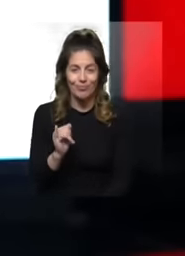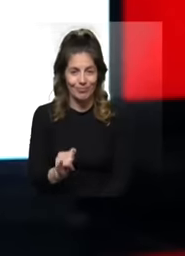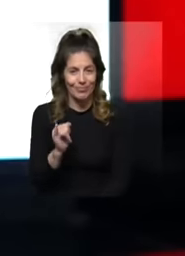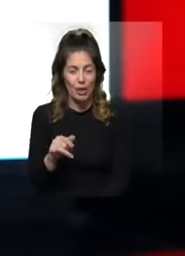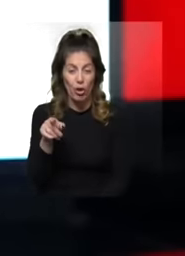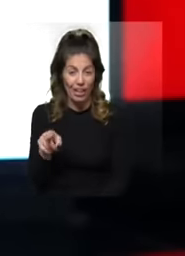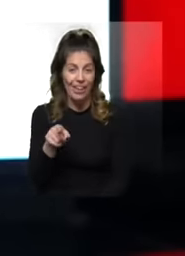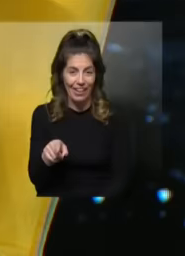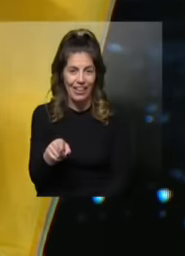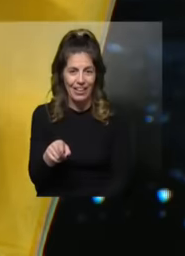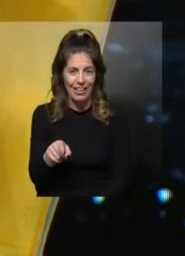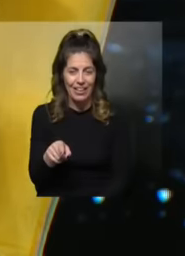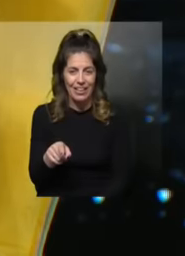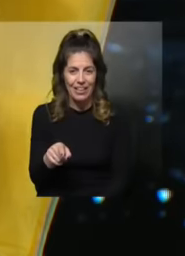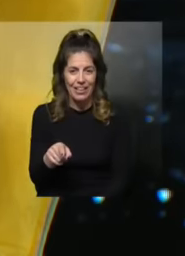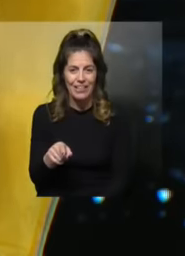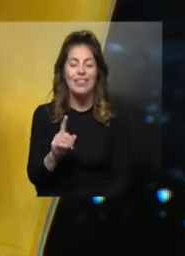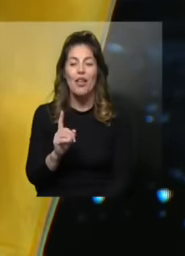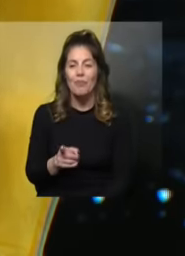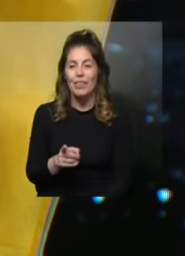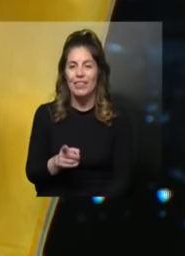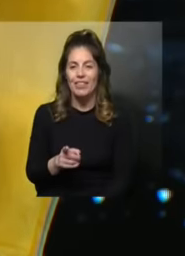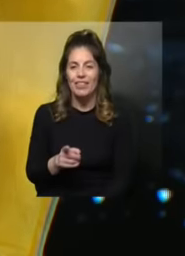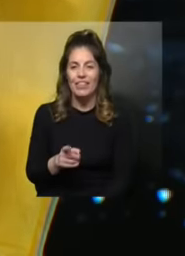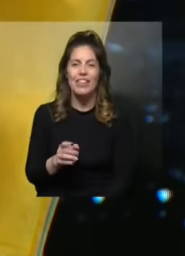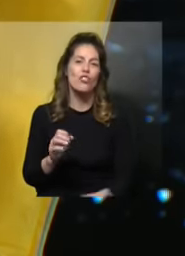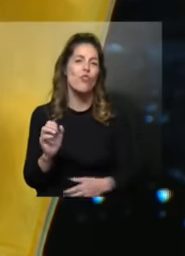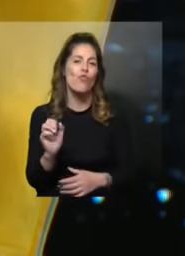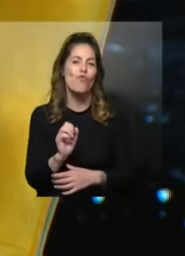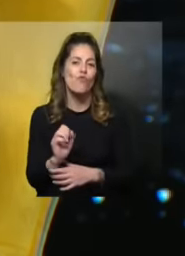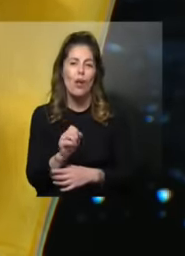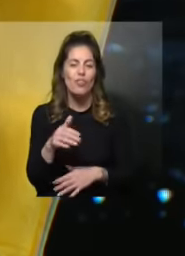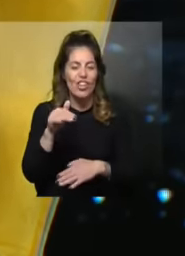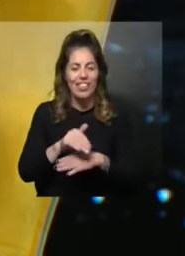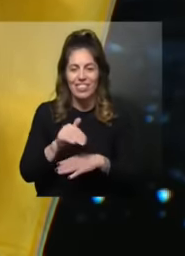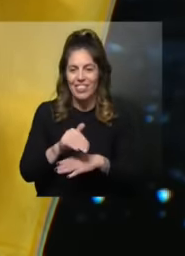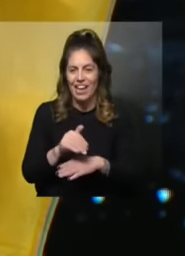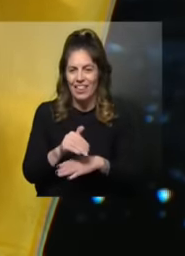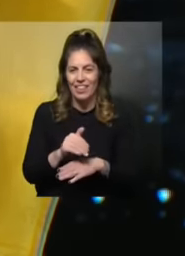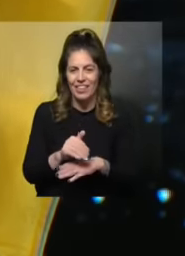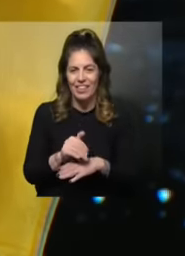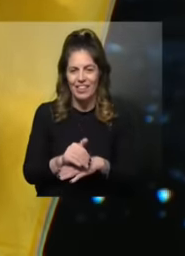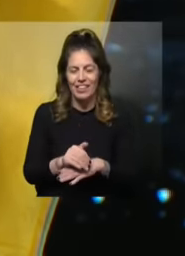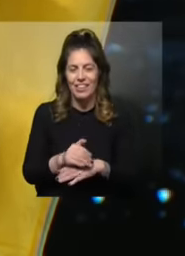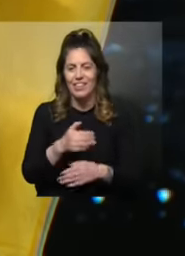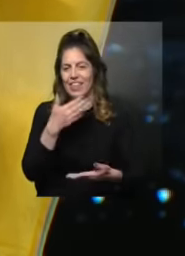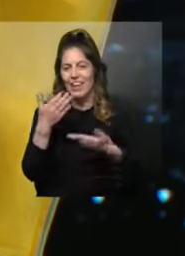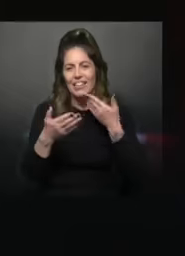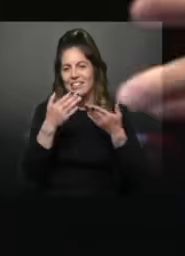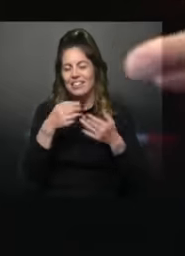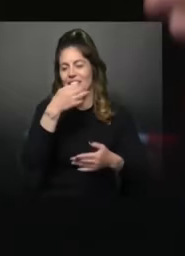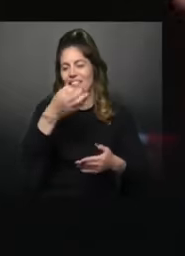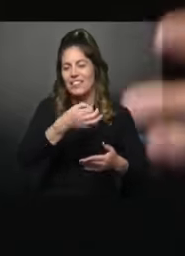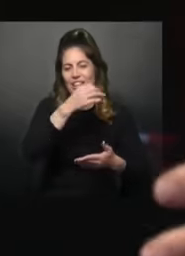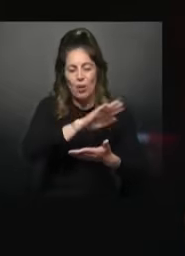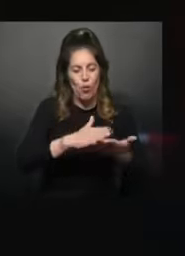sí, él, sí, yo lo estaba, bueno, desde su famosa tarde de recitar el poema a las 5 de la